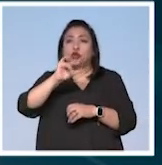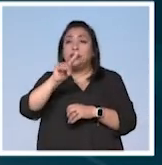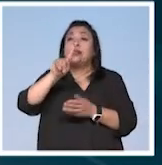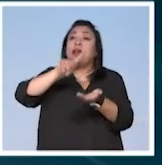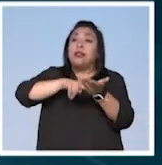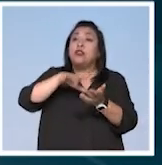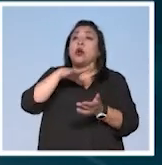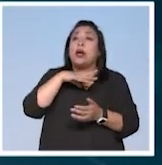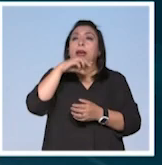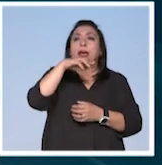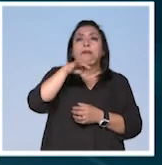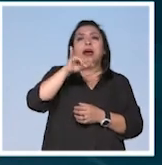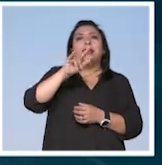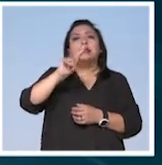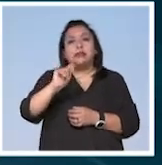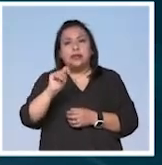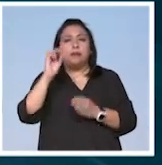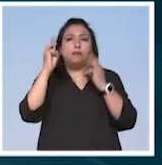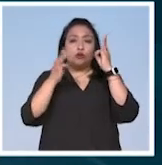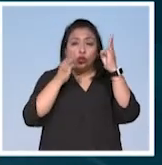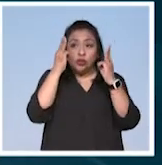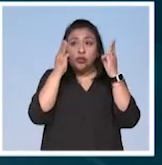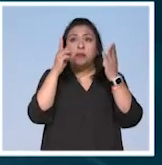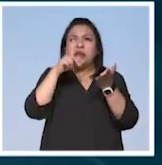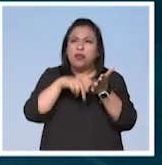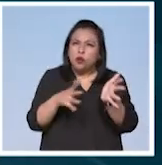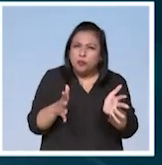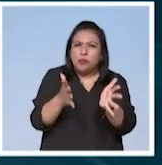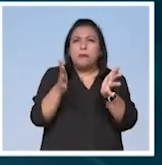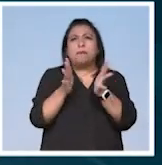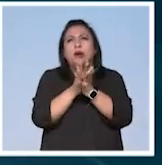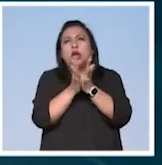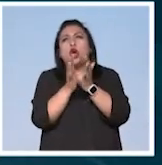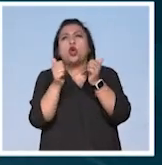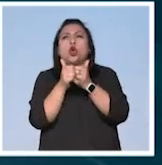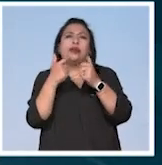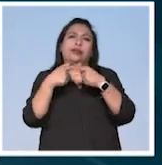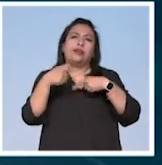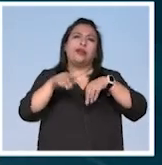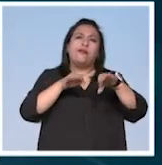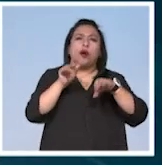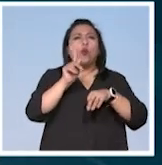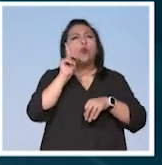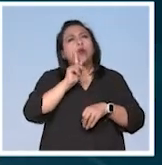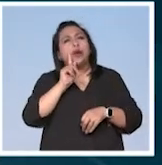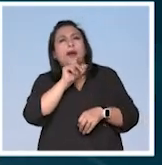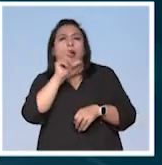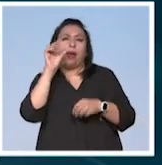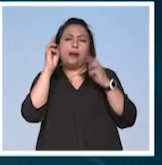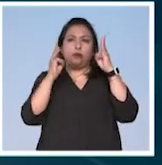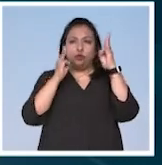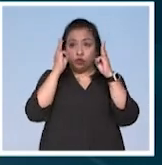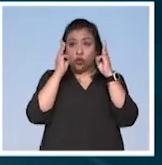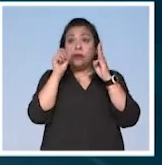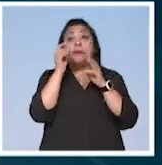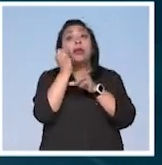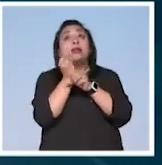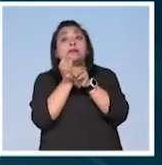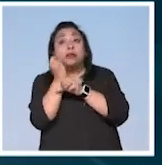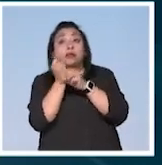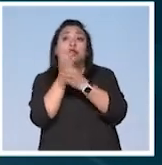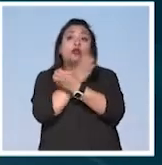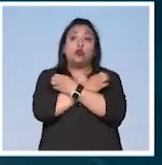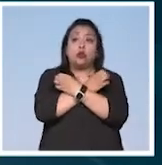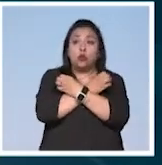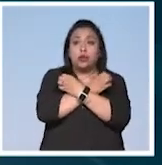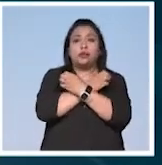además con el MIT Museum, en donde se fomenta la colaboración entre las prácticas experimentales del museo y la investigación y